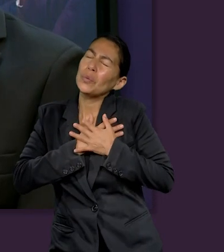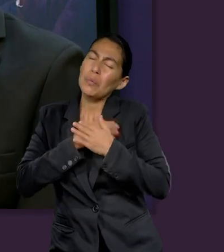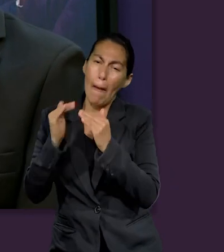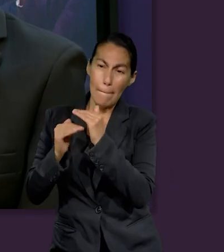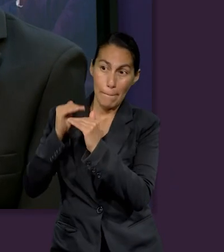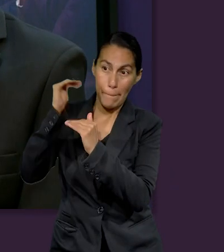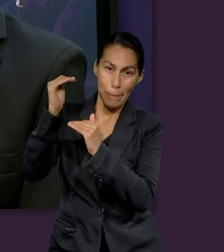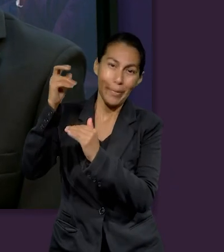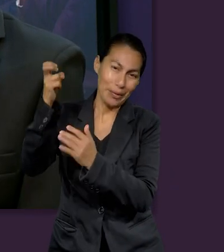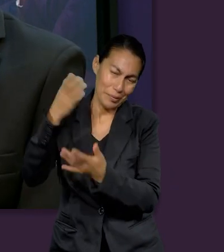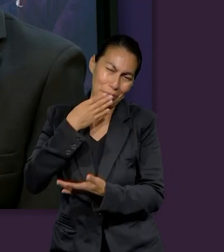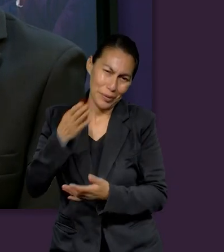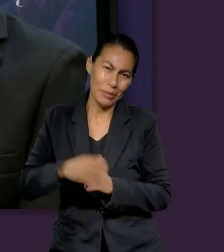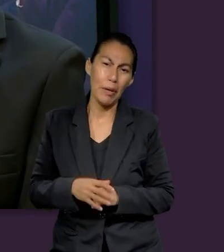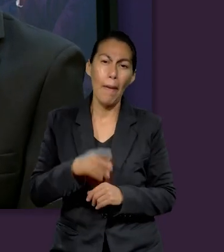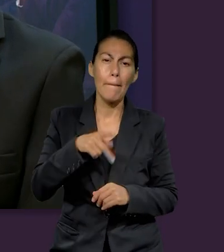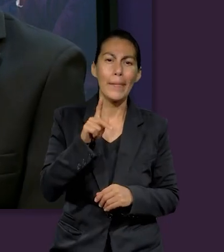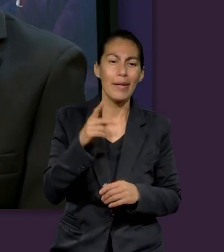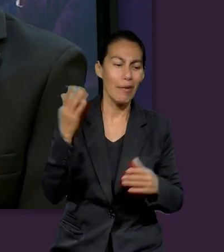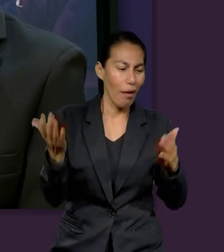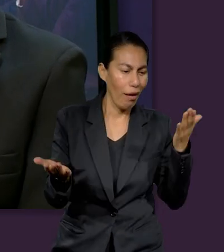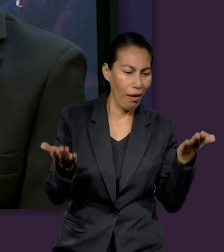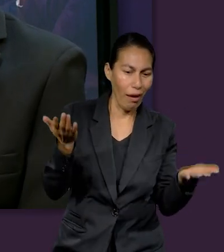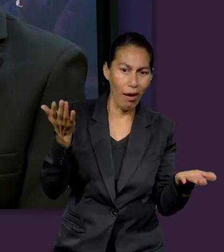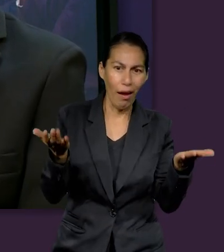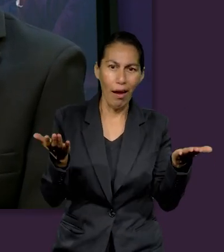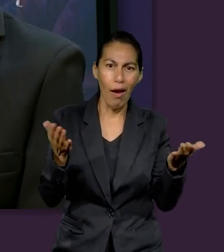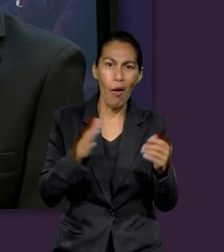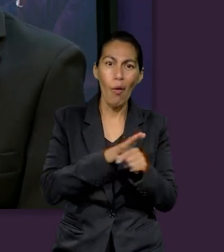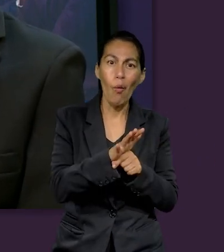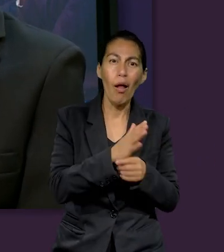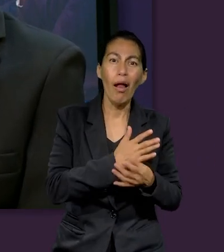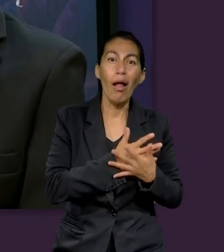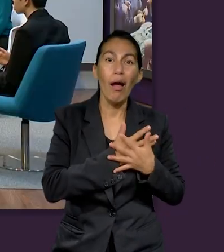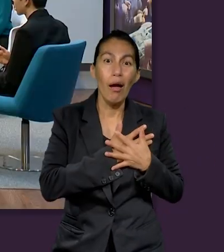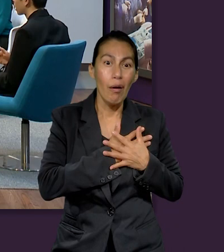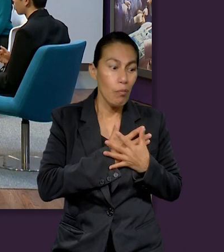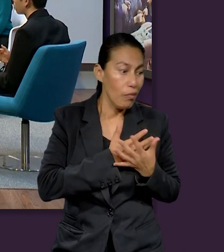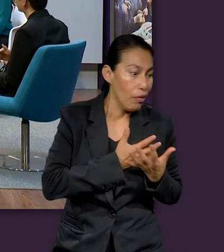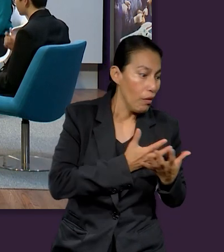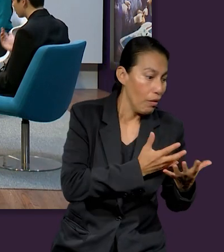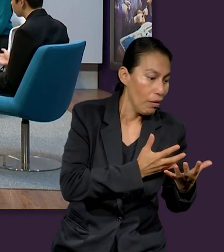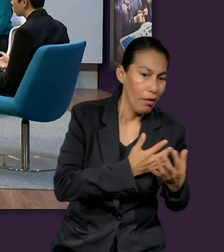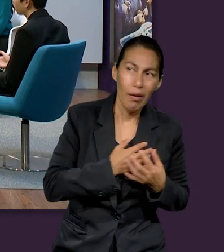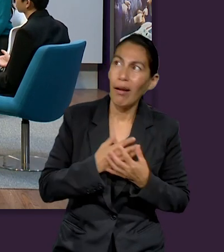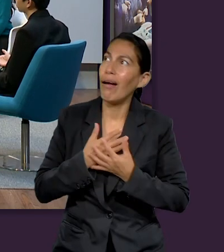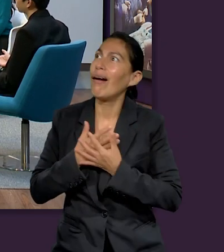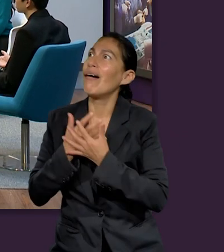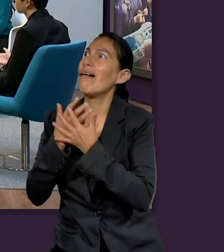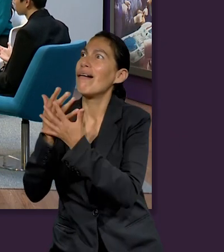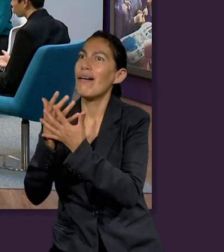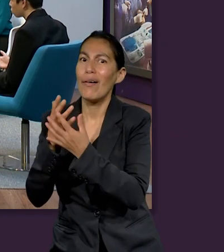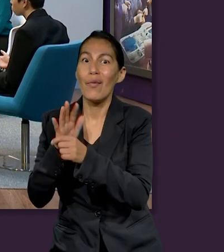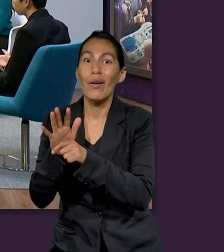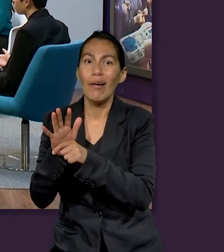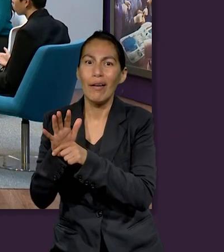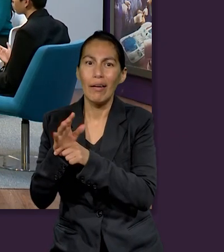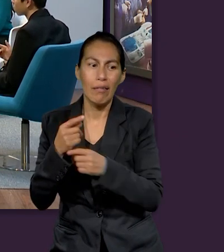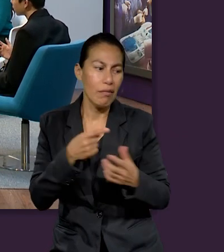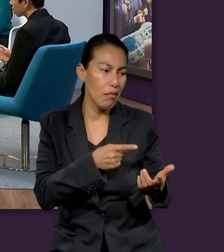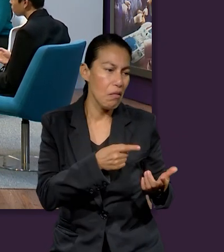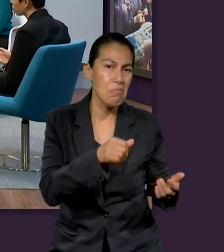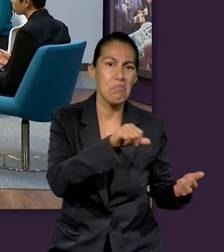si a lo amamos demasiado más que a Dios pues está muy claro nuestro destino Aunque obviamente sabemos que hay algo más arriba del dinero que obviamente es Dios